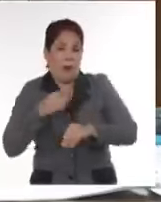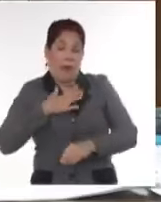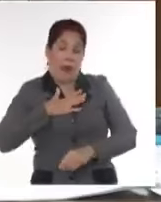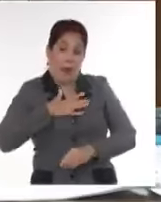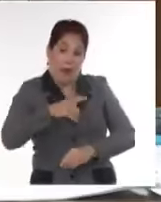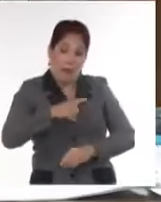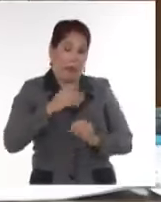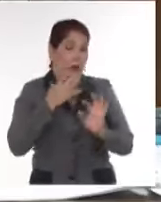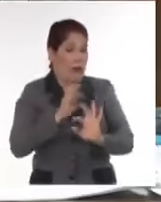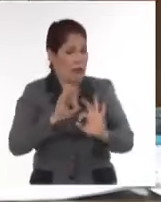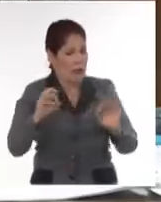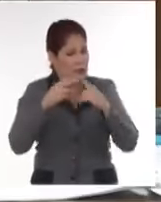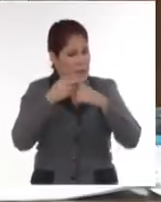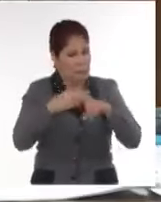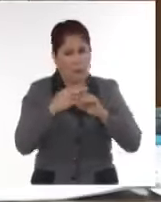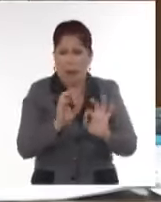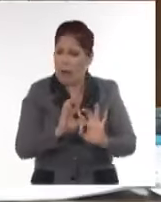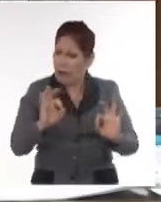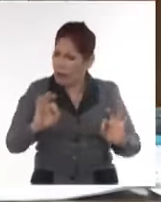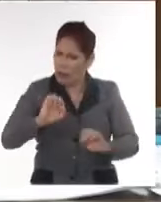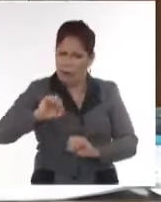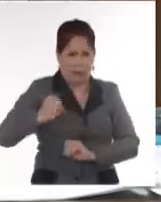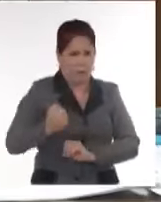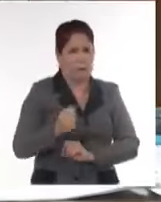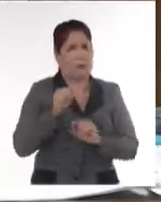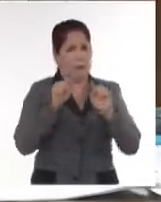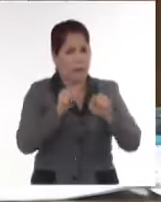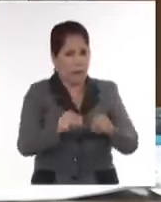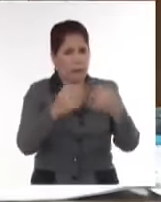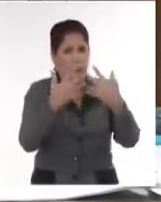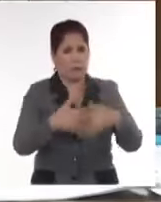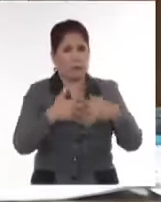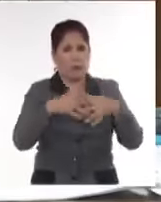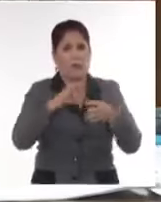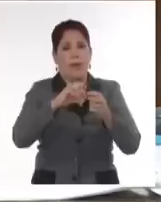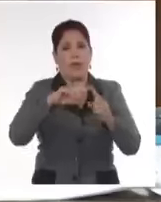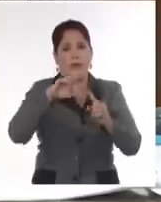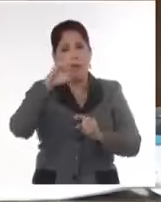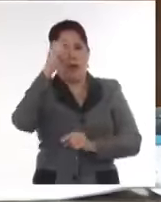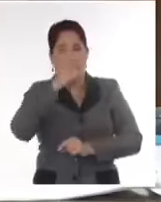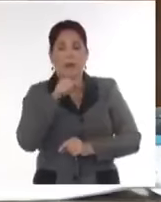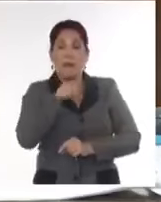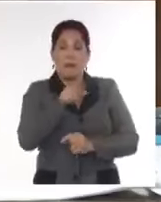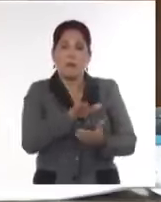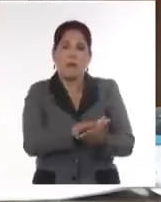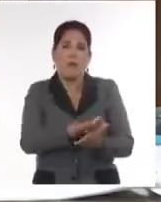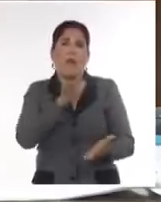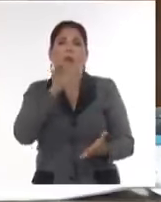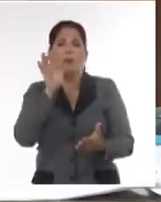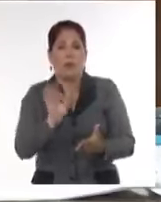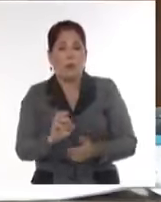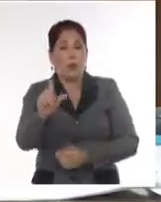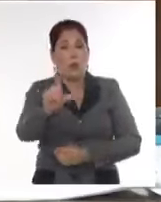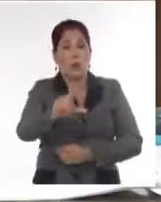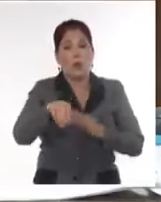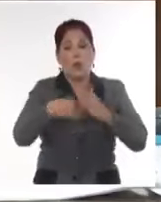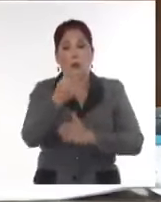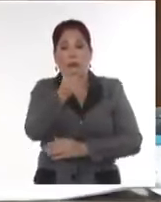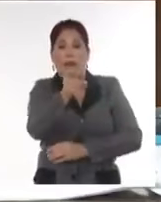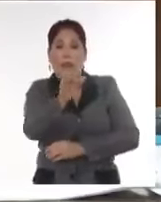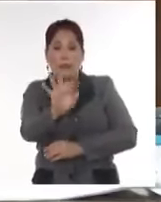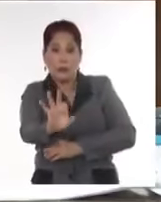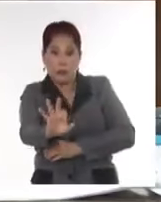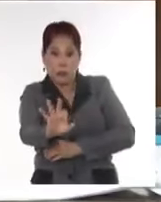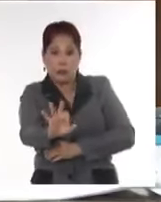con una excelente calidad y con mucho rigor. Y se mantiene el compromiso de que el lunes 18